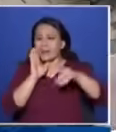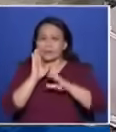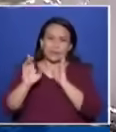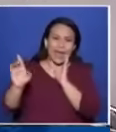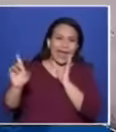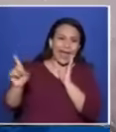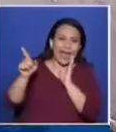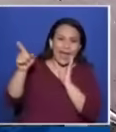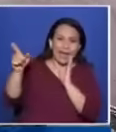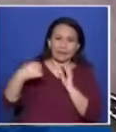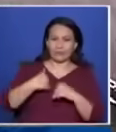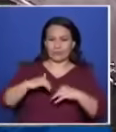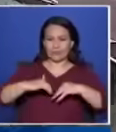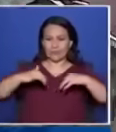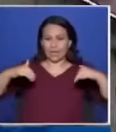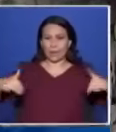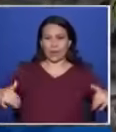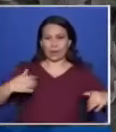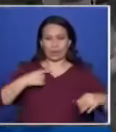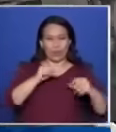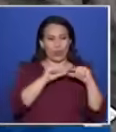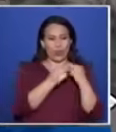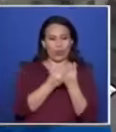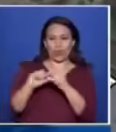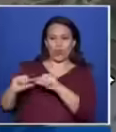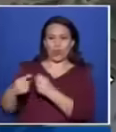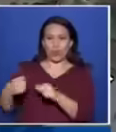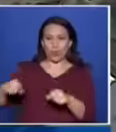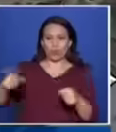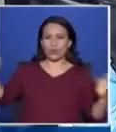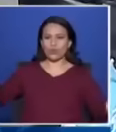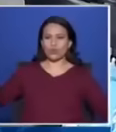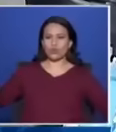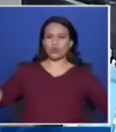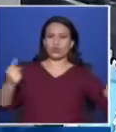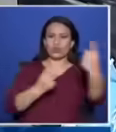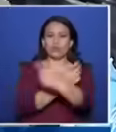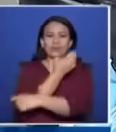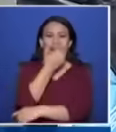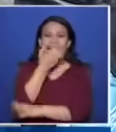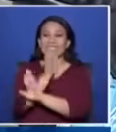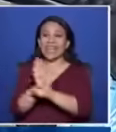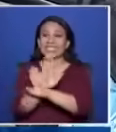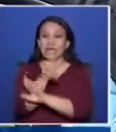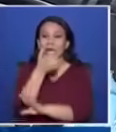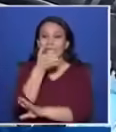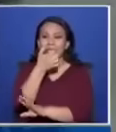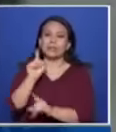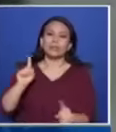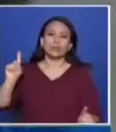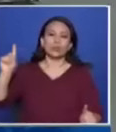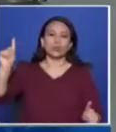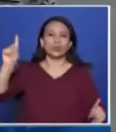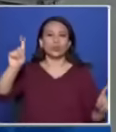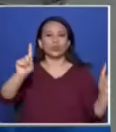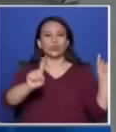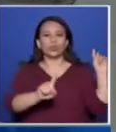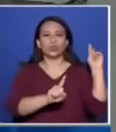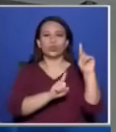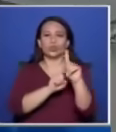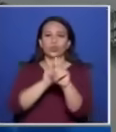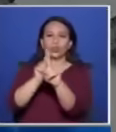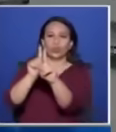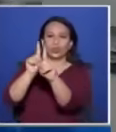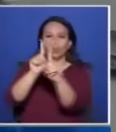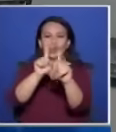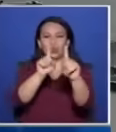Le digo a mi compañero, separémonos para ver si lo encontramos. Al rato, repórtale un compañero, ya la persecución para acá. Y ahí